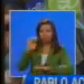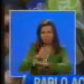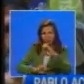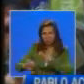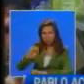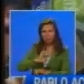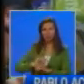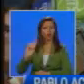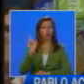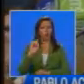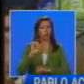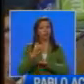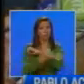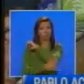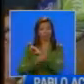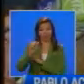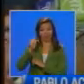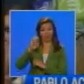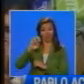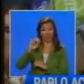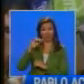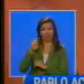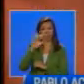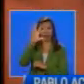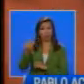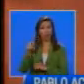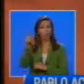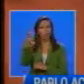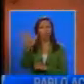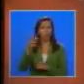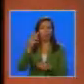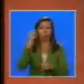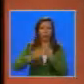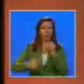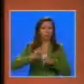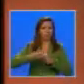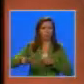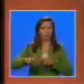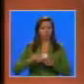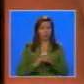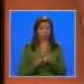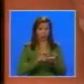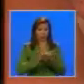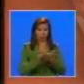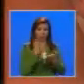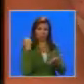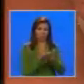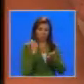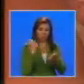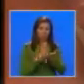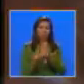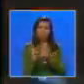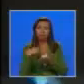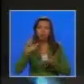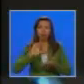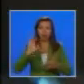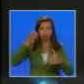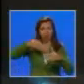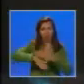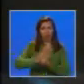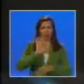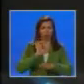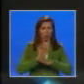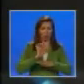ébola porque en Senegal no existe ébola. El pasaporte del fallecido registraba su ingreso al Ecuador este lunes, procedente